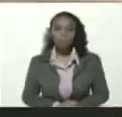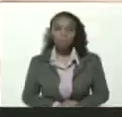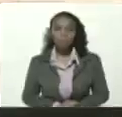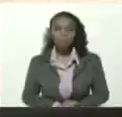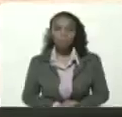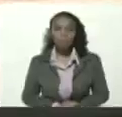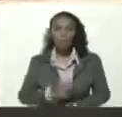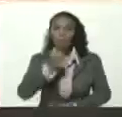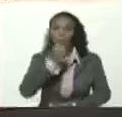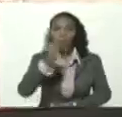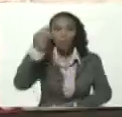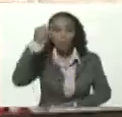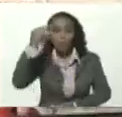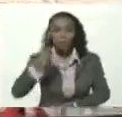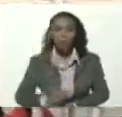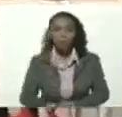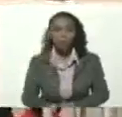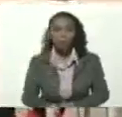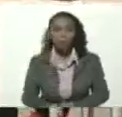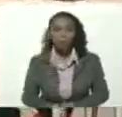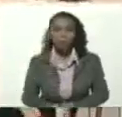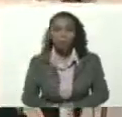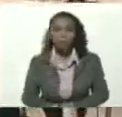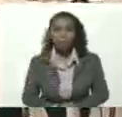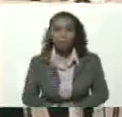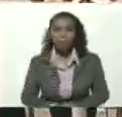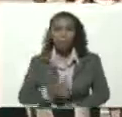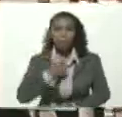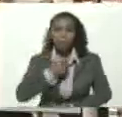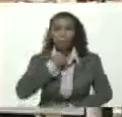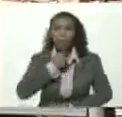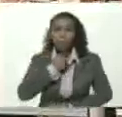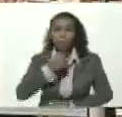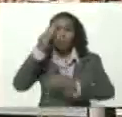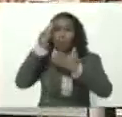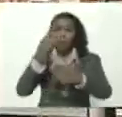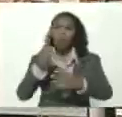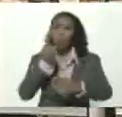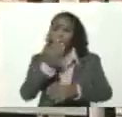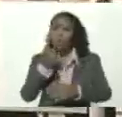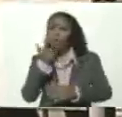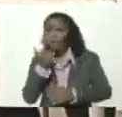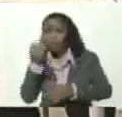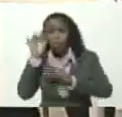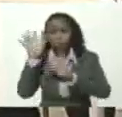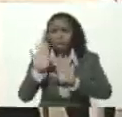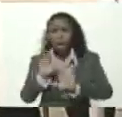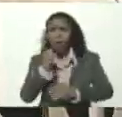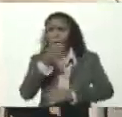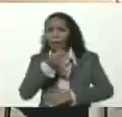Muy buenos días. Un gusto saludar. Bueno, ya buenas tardes, creo, ¿no?